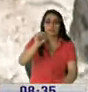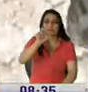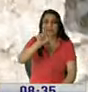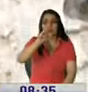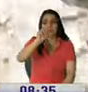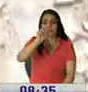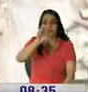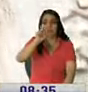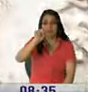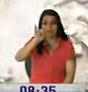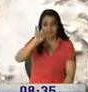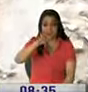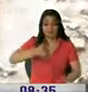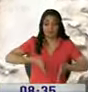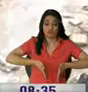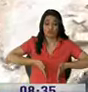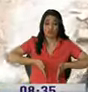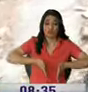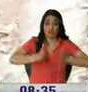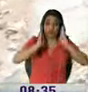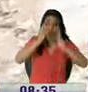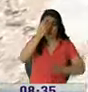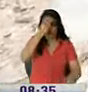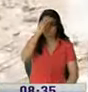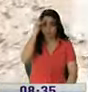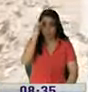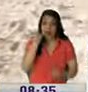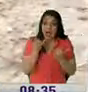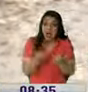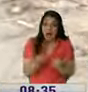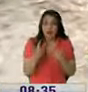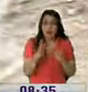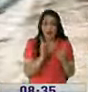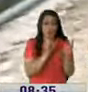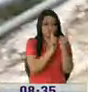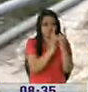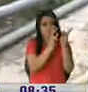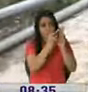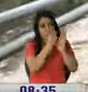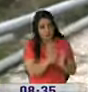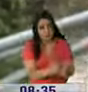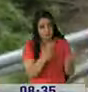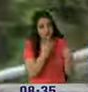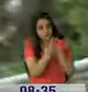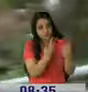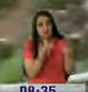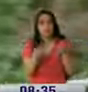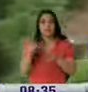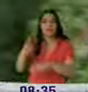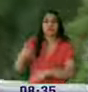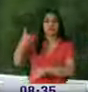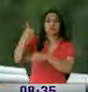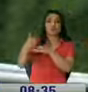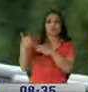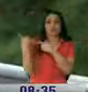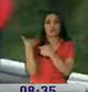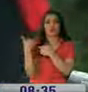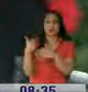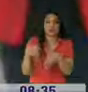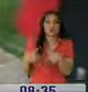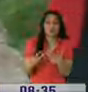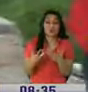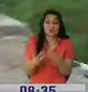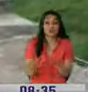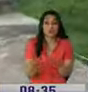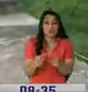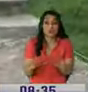la autopista General Rumiñahui. Entonces, el día de hoy vamos a conversar con los vecinos y también con la autoridad competente para conocer cuál será la solución.